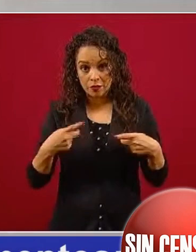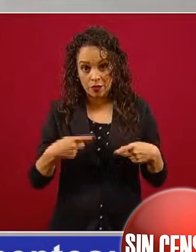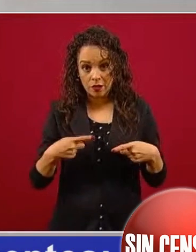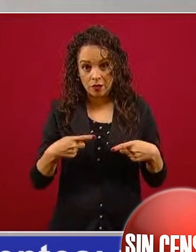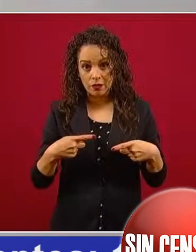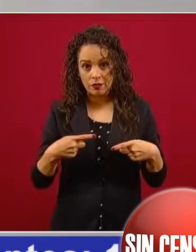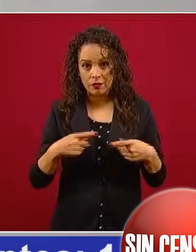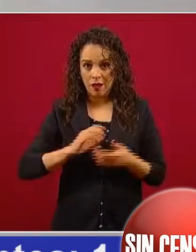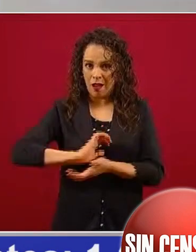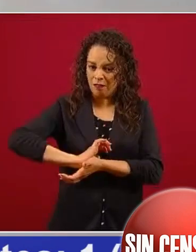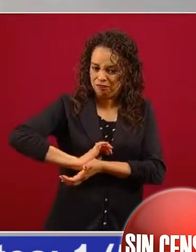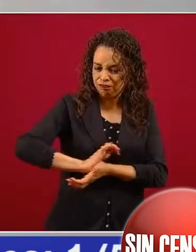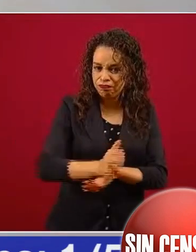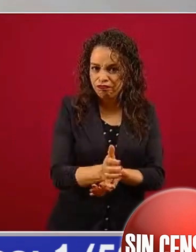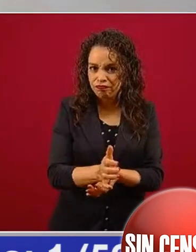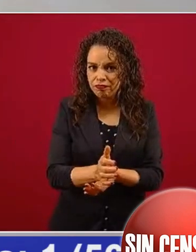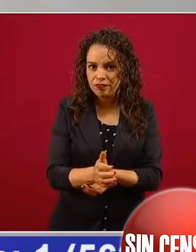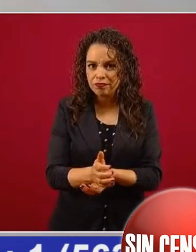el pueblo les paga,